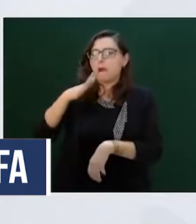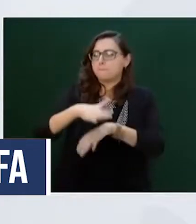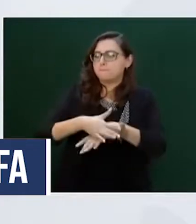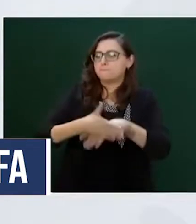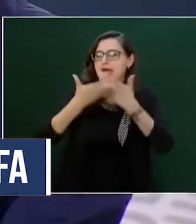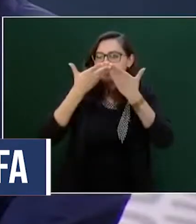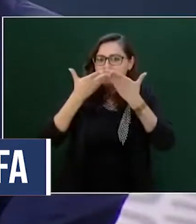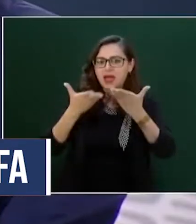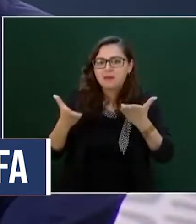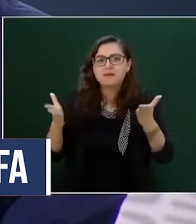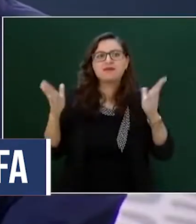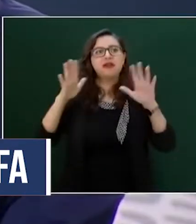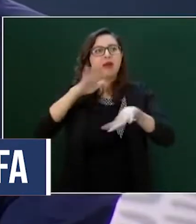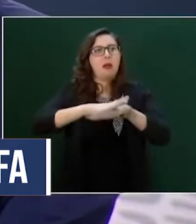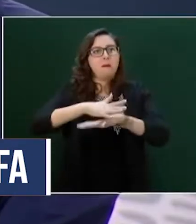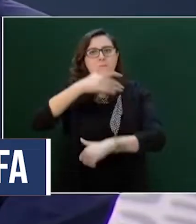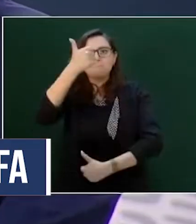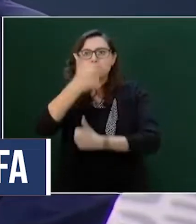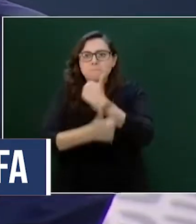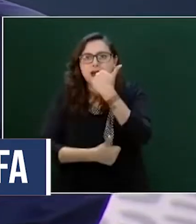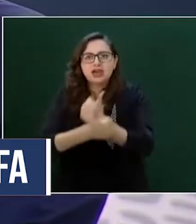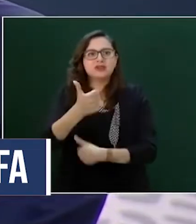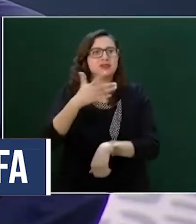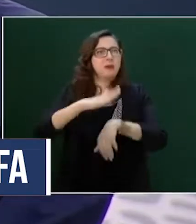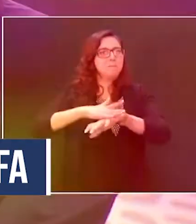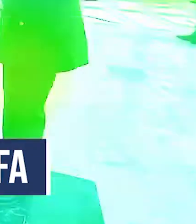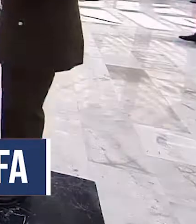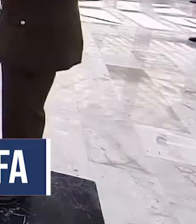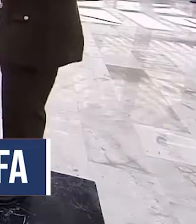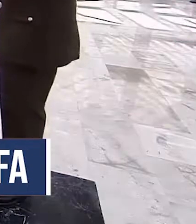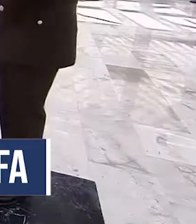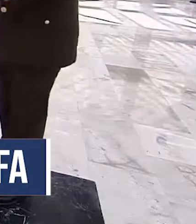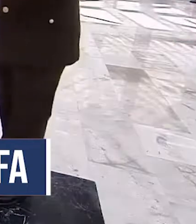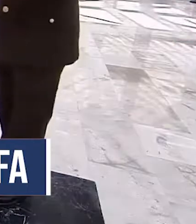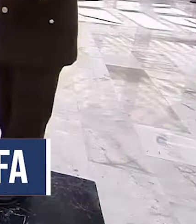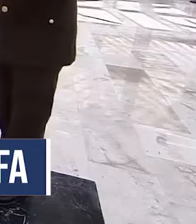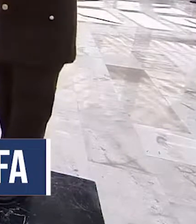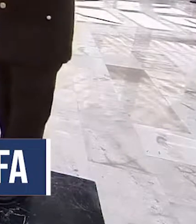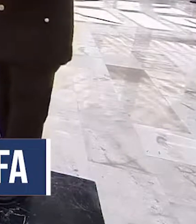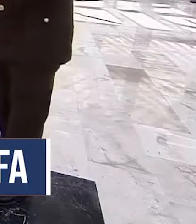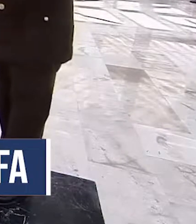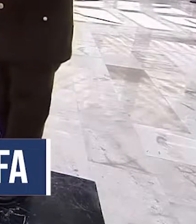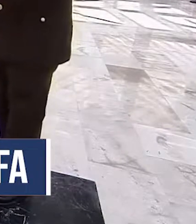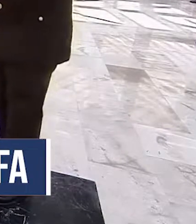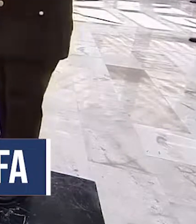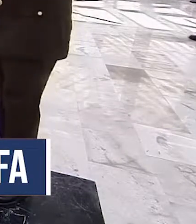nuevos mercados, tanto turísticos como comerciales.